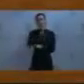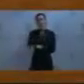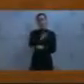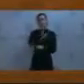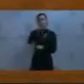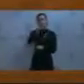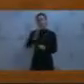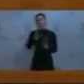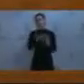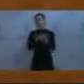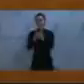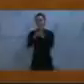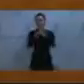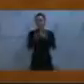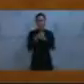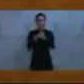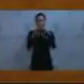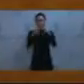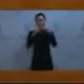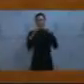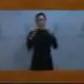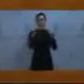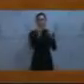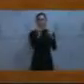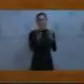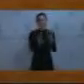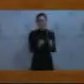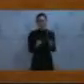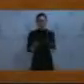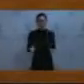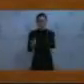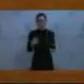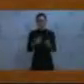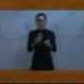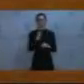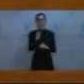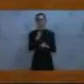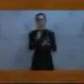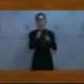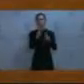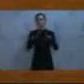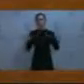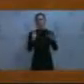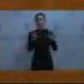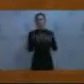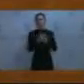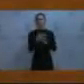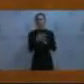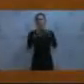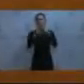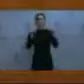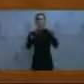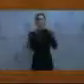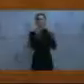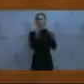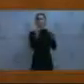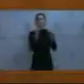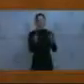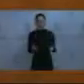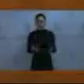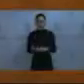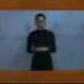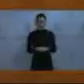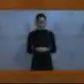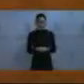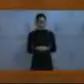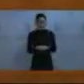conforman conjuntamente el occidente asturiano. Por eso, en la interpelación, en el título de la interpelación, hablo de occidente asturiano. De igual forma, y